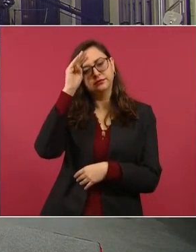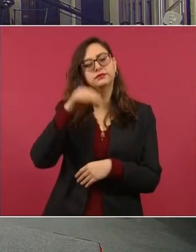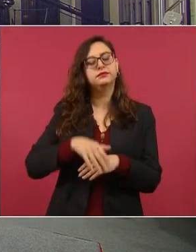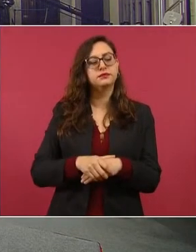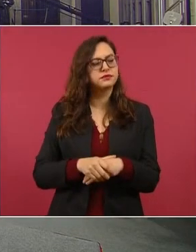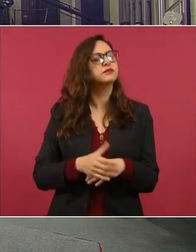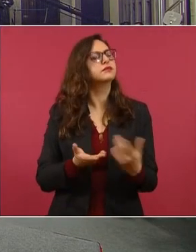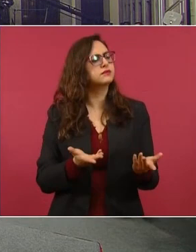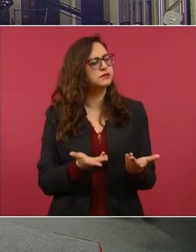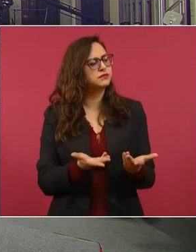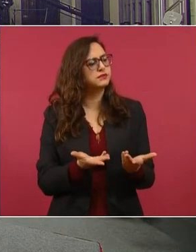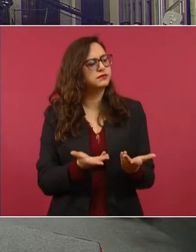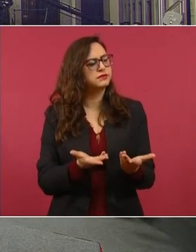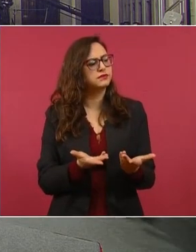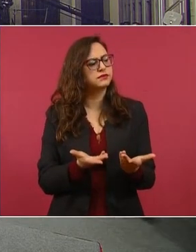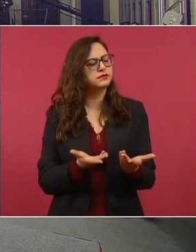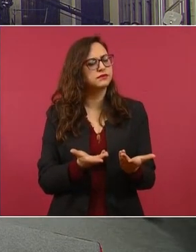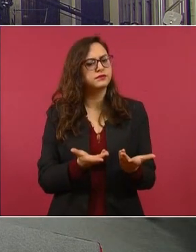¿mandé?